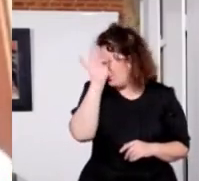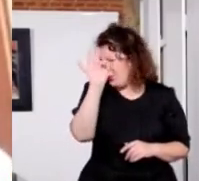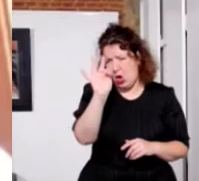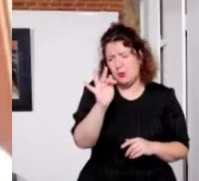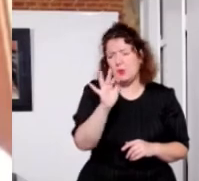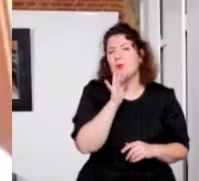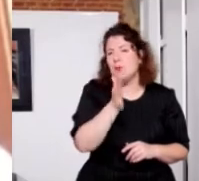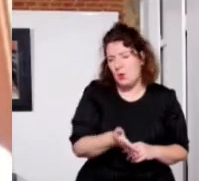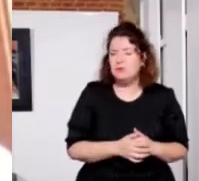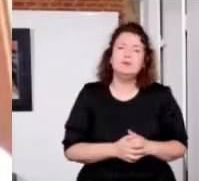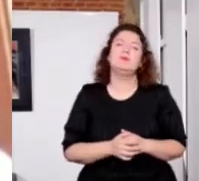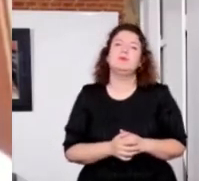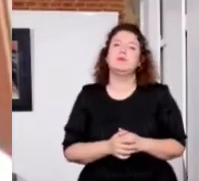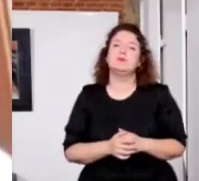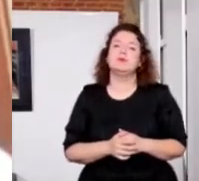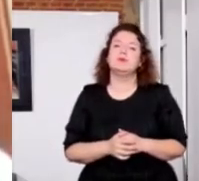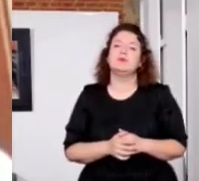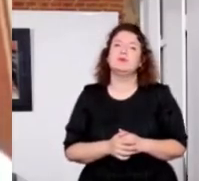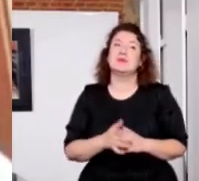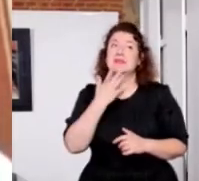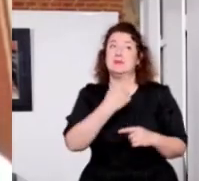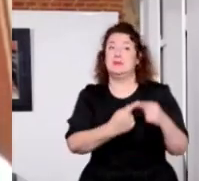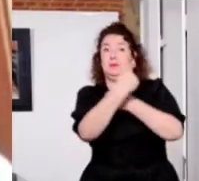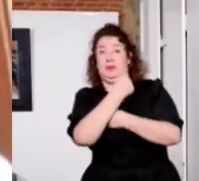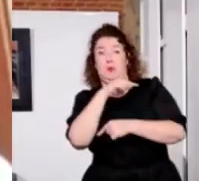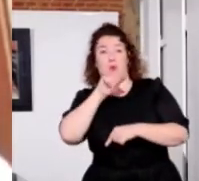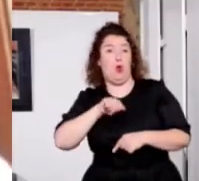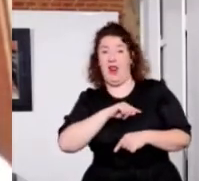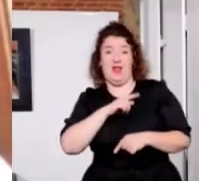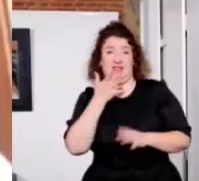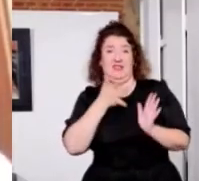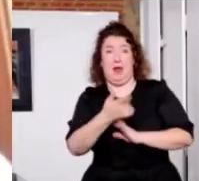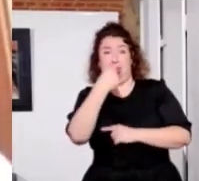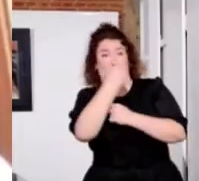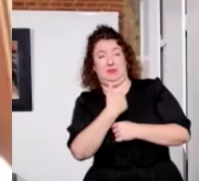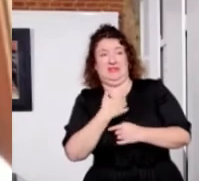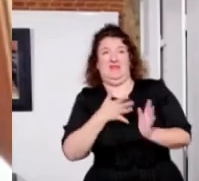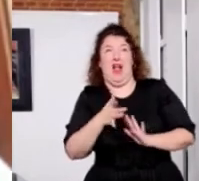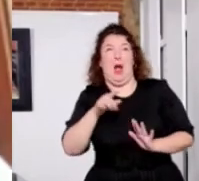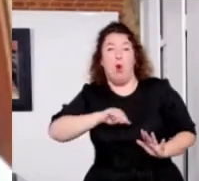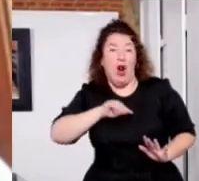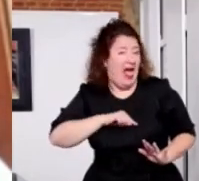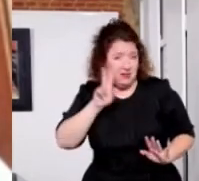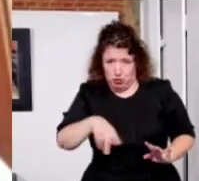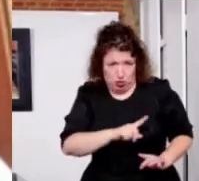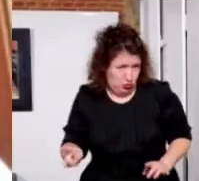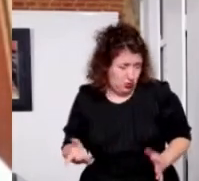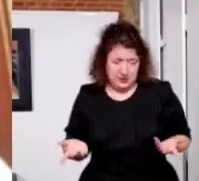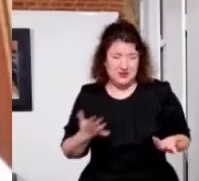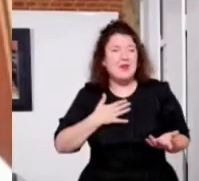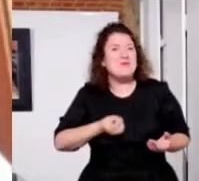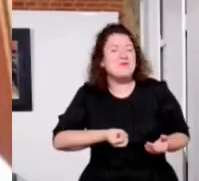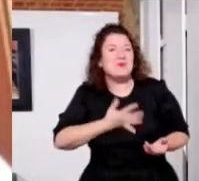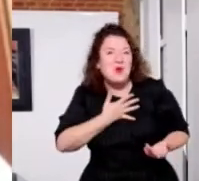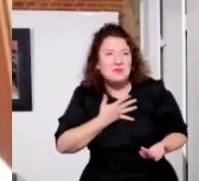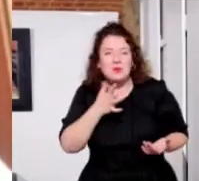razón. Porque un bien moral impuesto ni es bien ni es moral. Es decir, lo bueno del voluntariado es que al ser